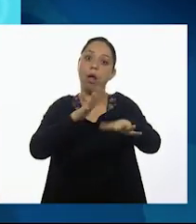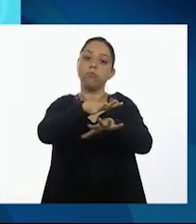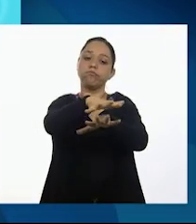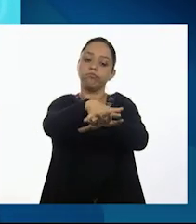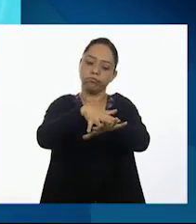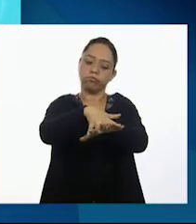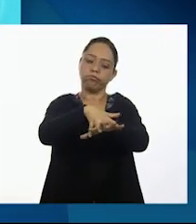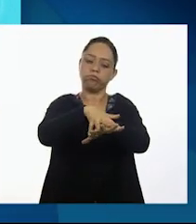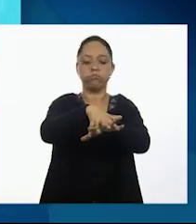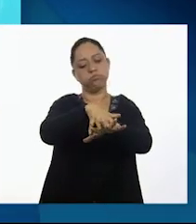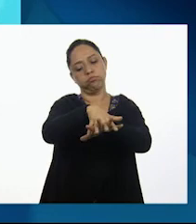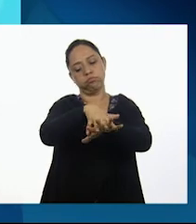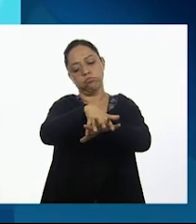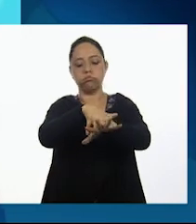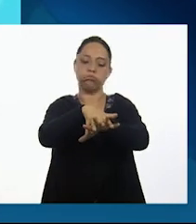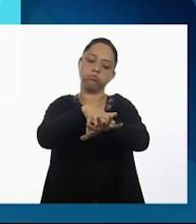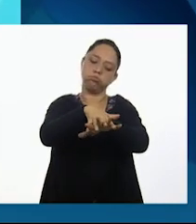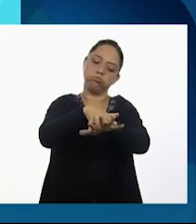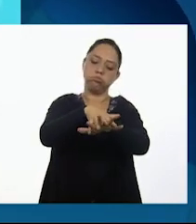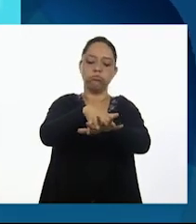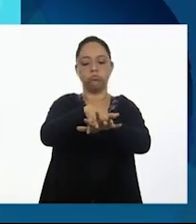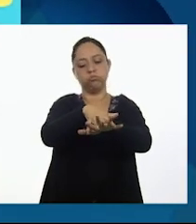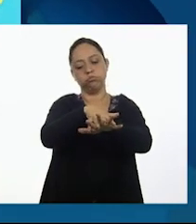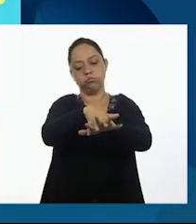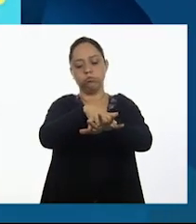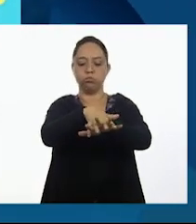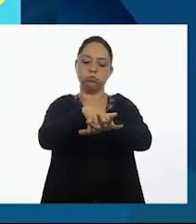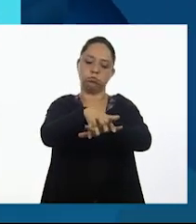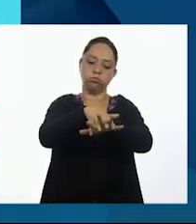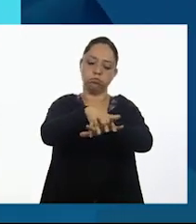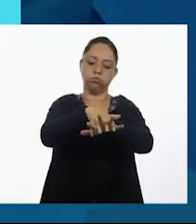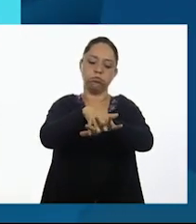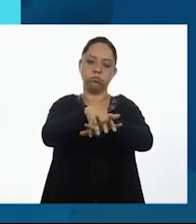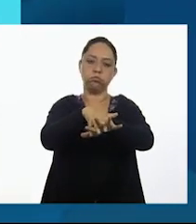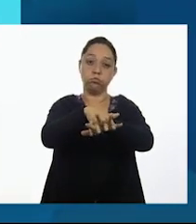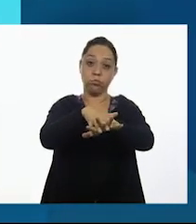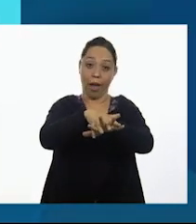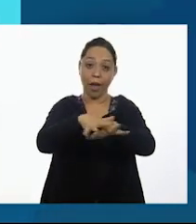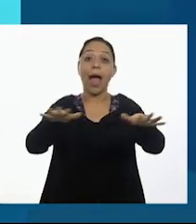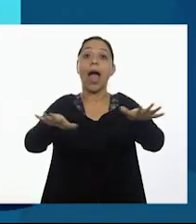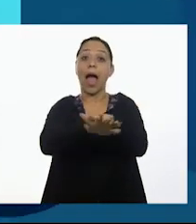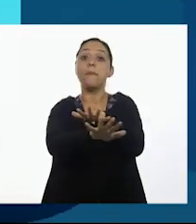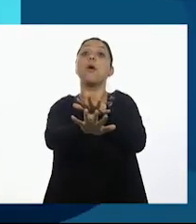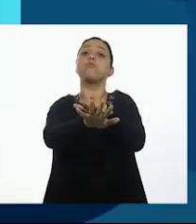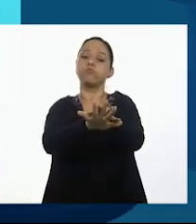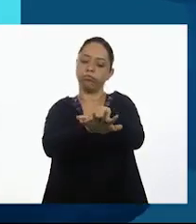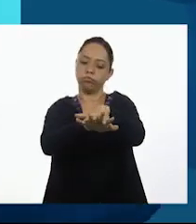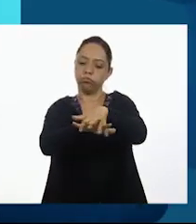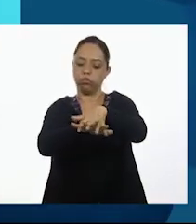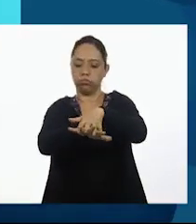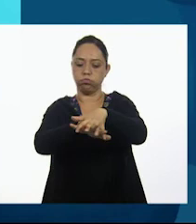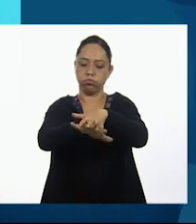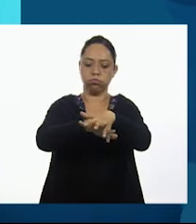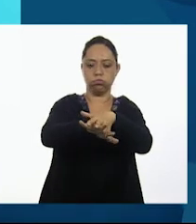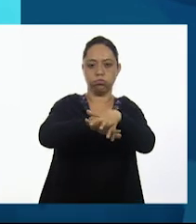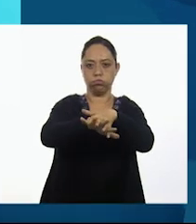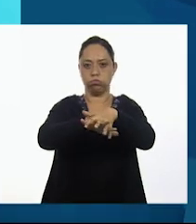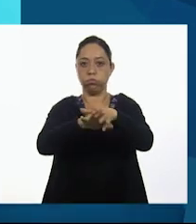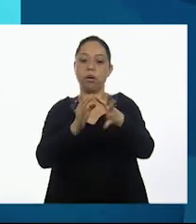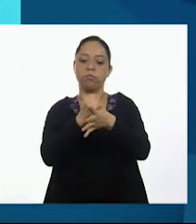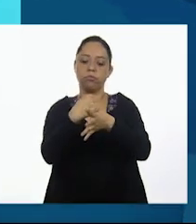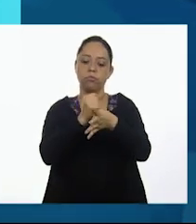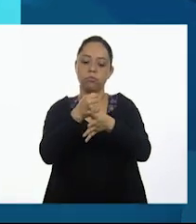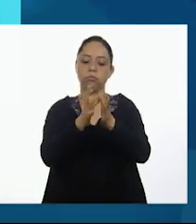la palma de una de tus manos contra el dorso de la otra, entrelazando los dedos. Repite lo mismo con la otra mano. Frota los